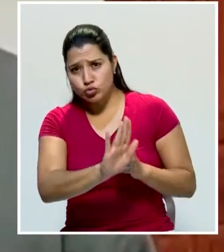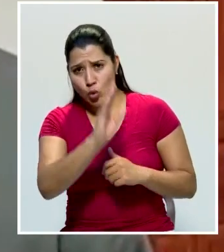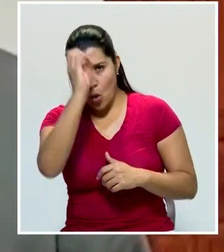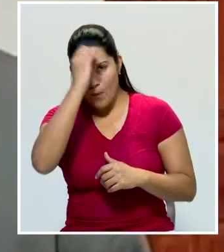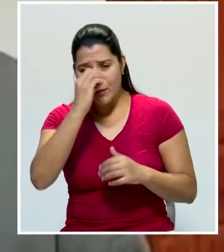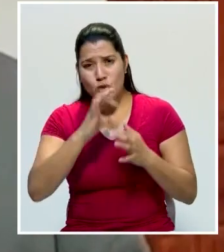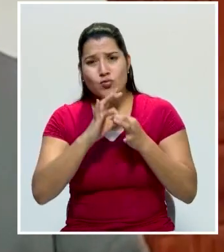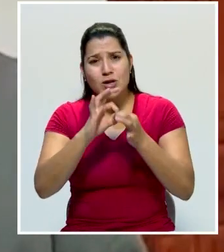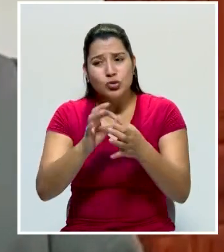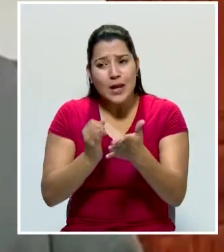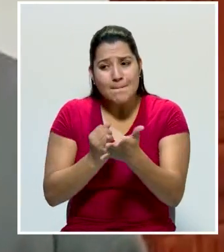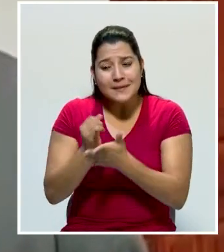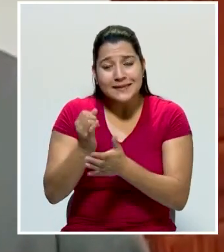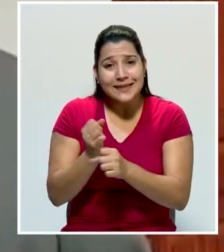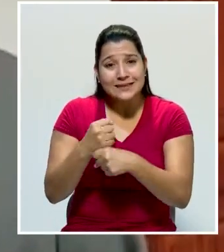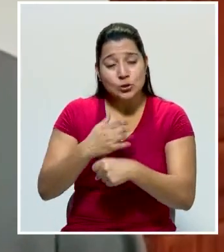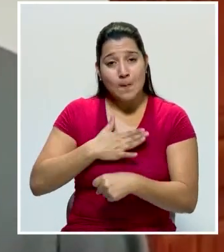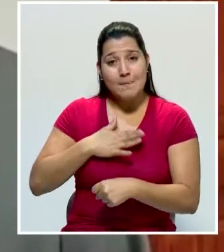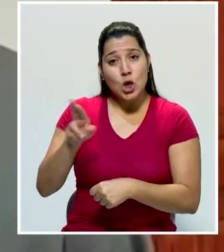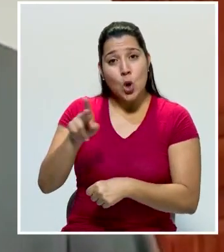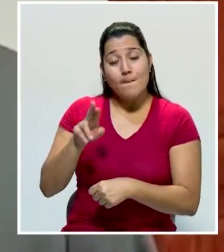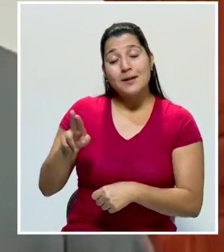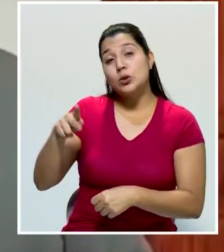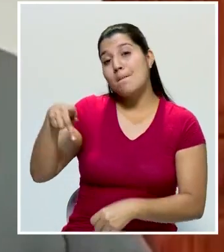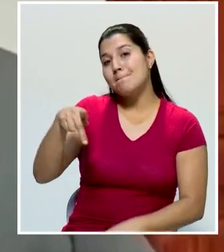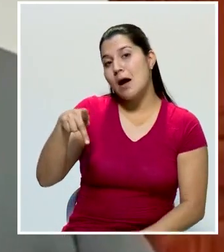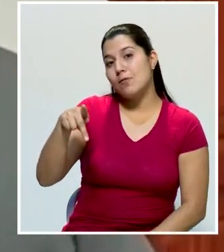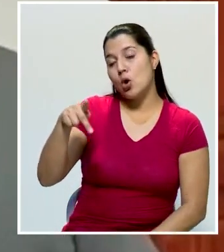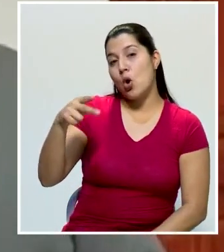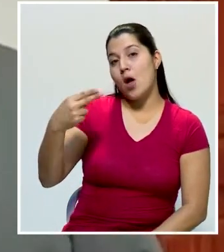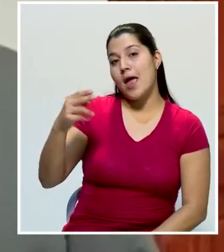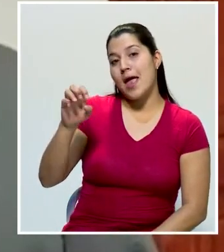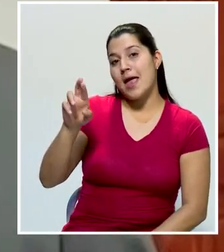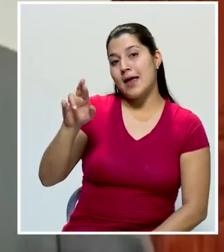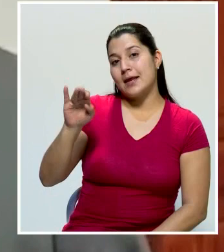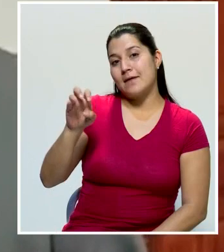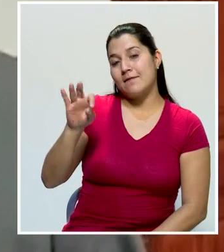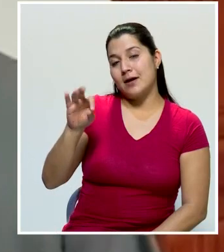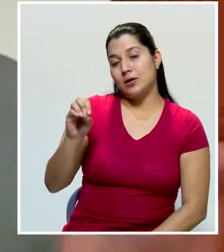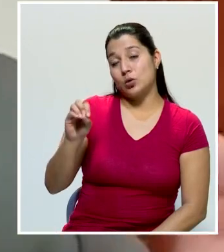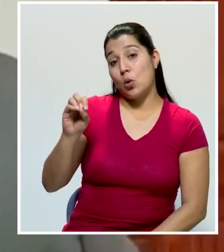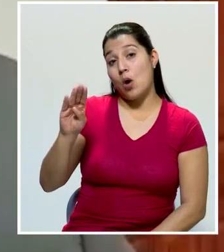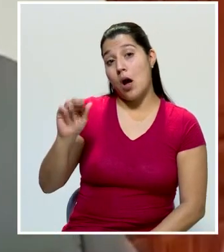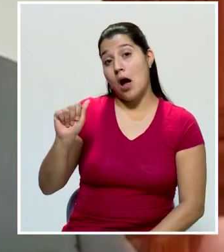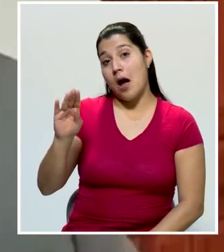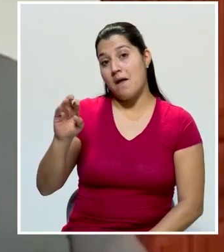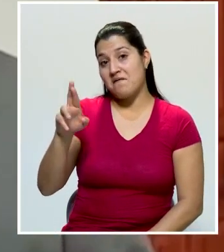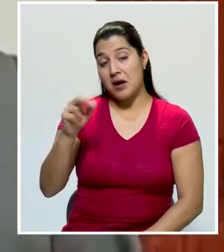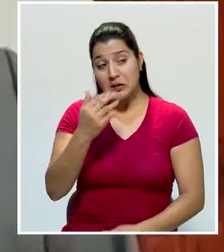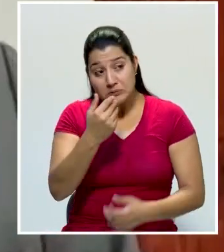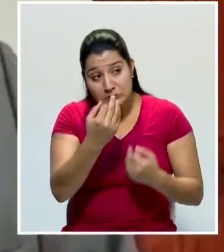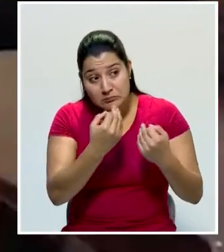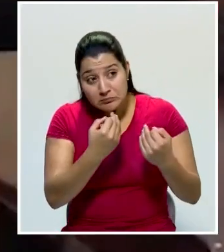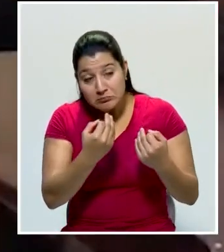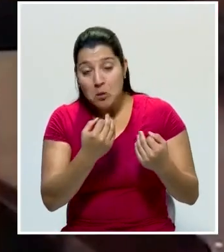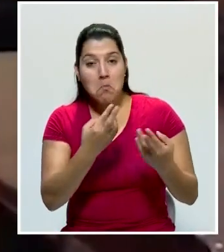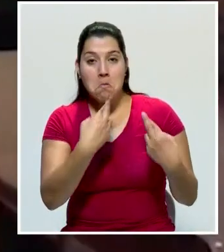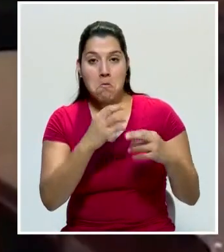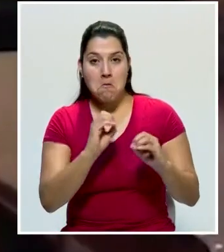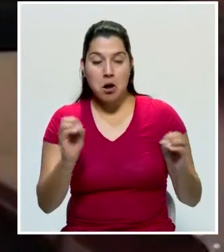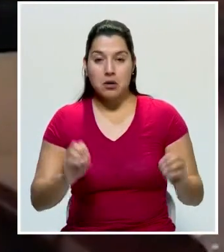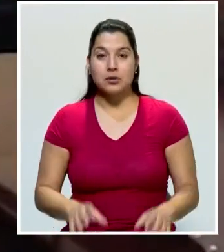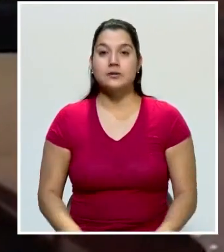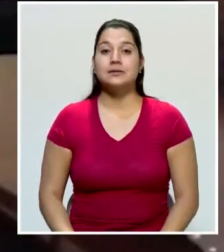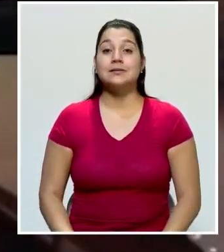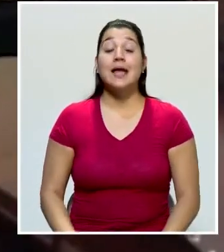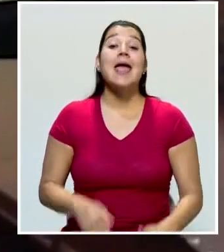mi compañero Pablo Heriberto Barca, que propone una reducción de 515.000 millones aproximadamente. No me dieron ninguna respuesta. En Restauración tenemos